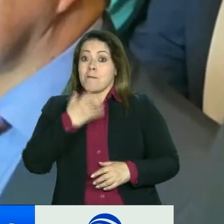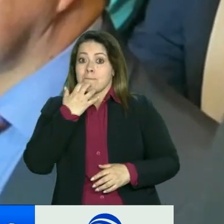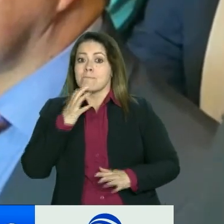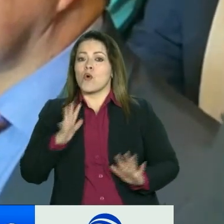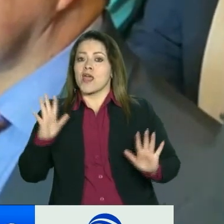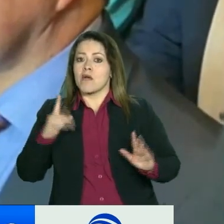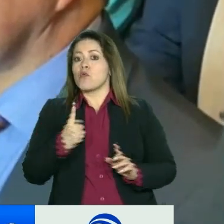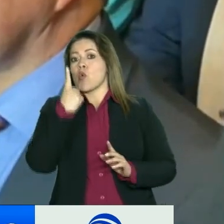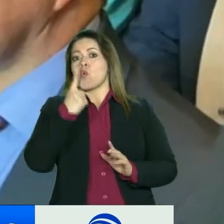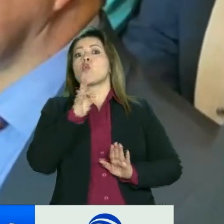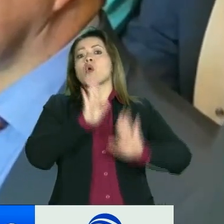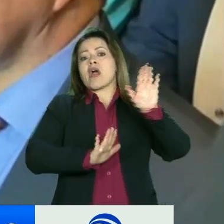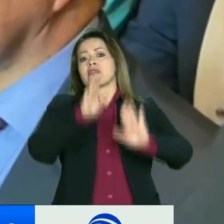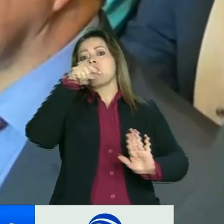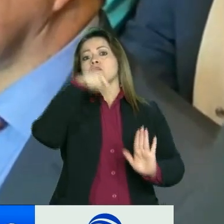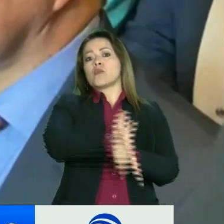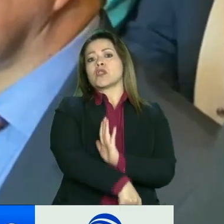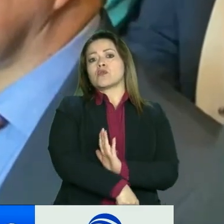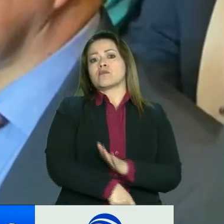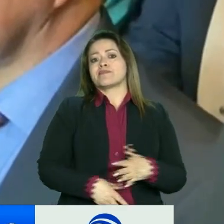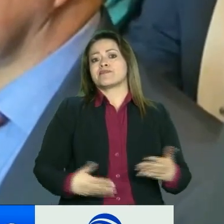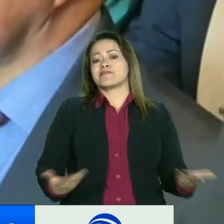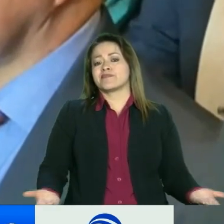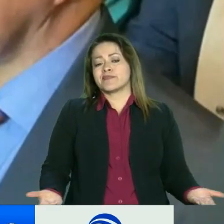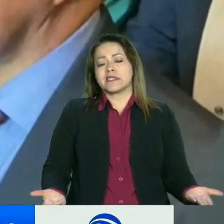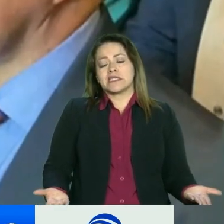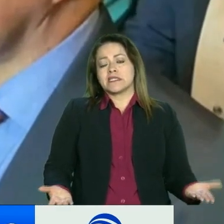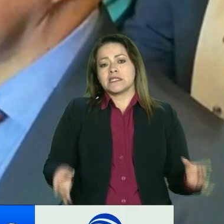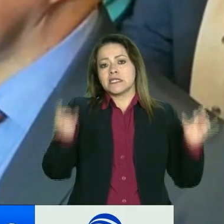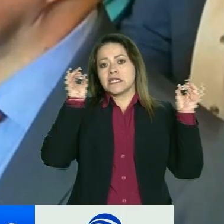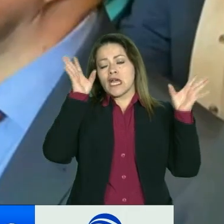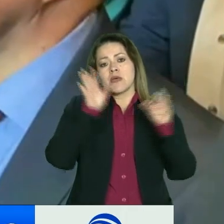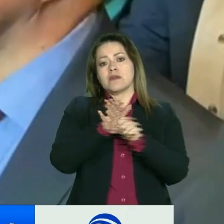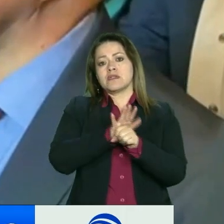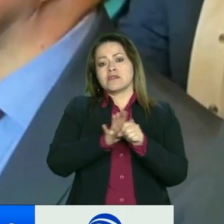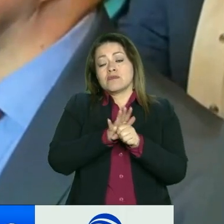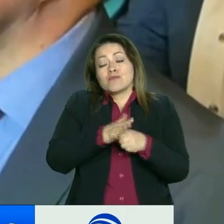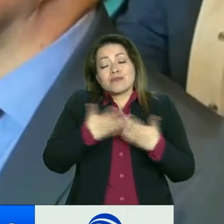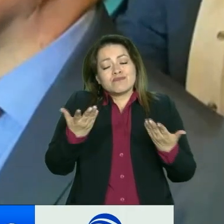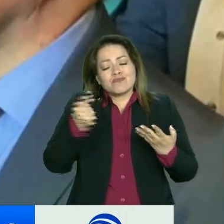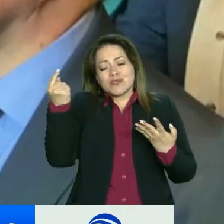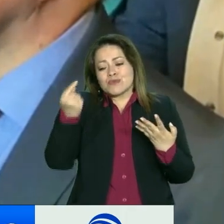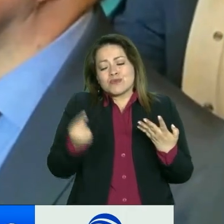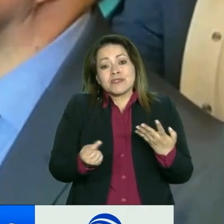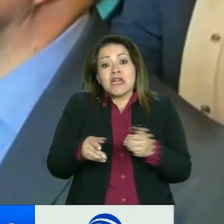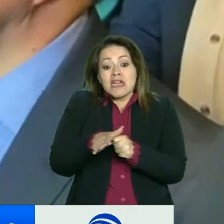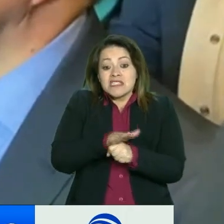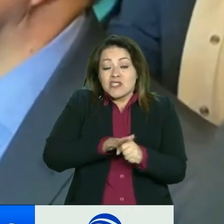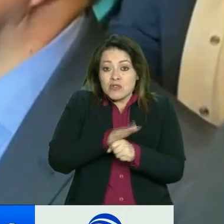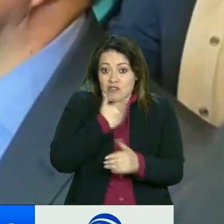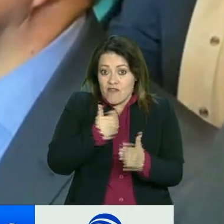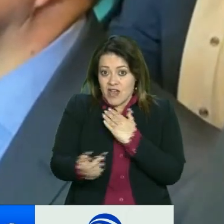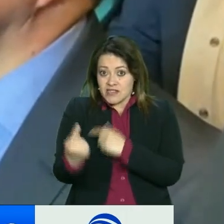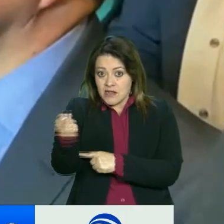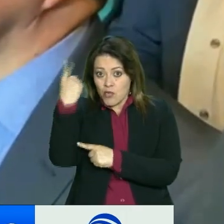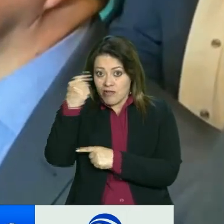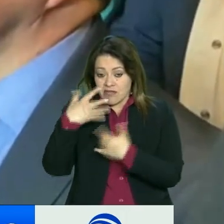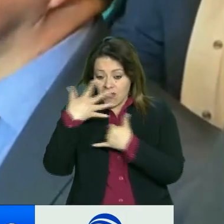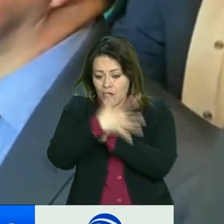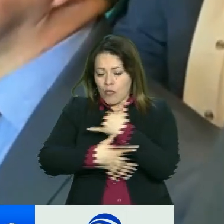hay un candidato asesinado del grupo de Creemos, en fin. La situación es difícil y no estamos